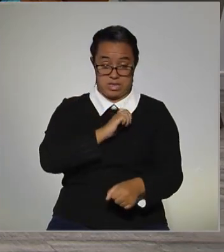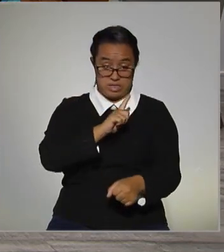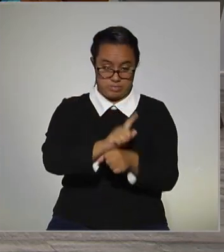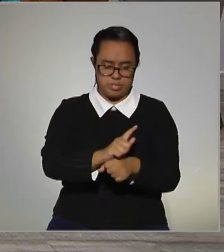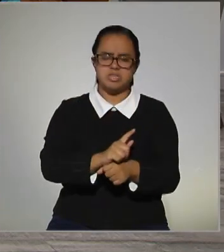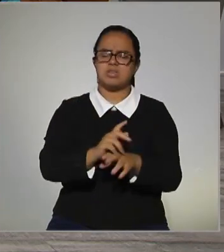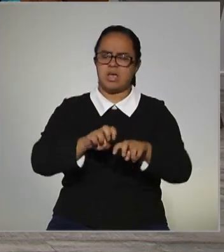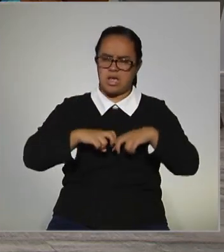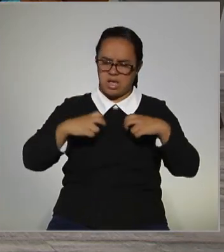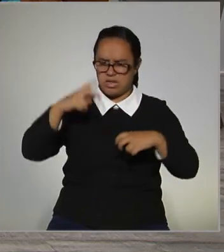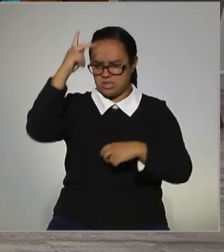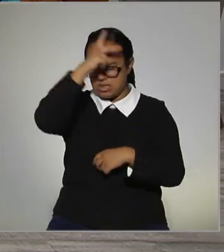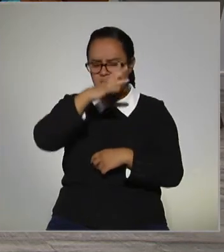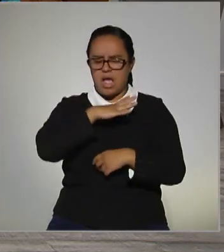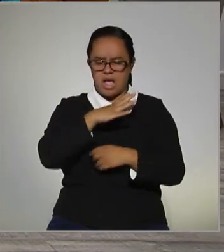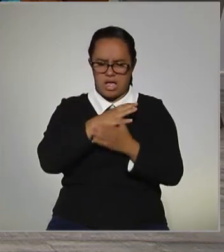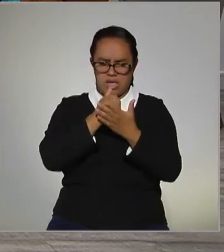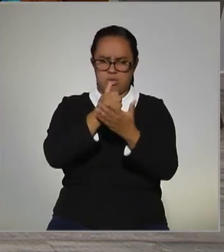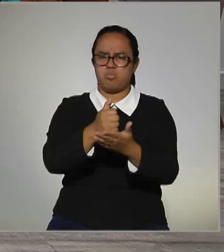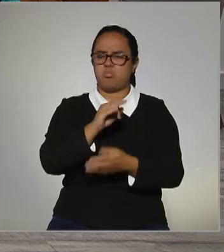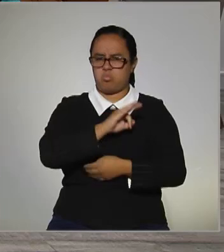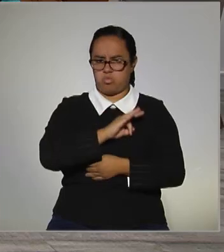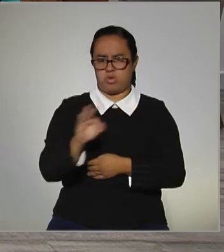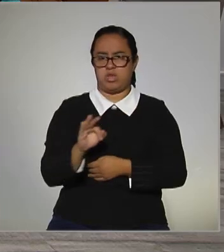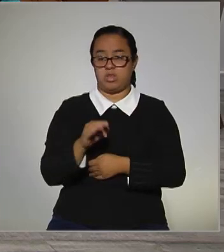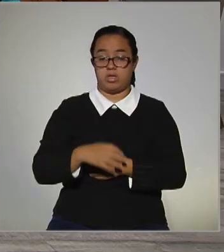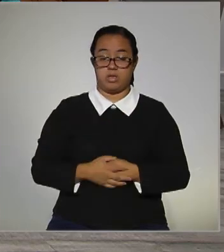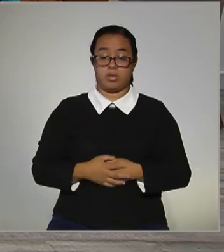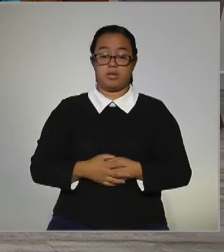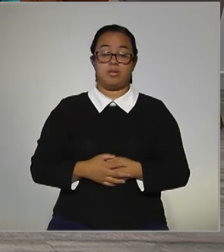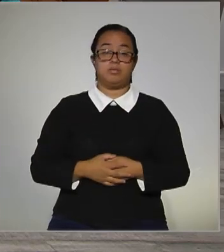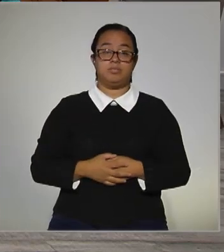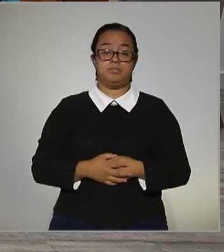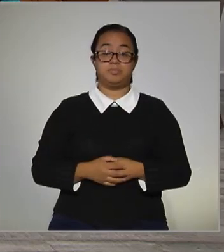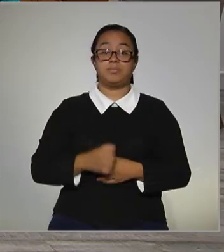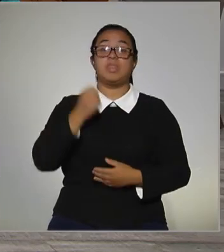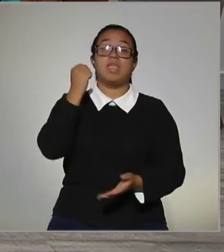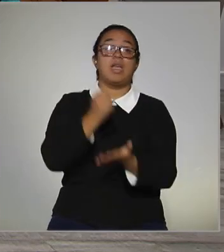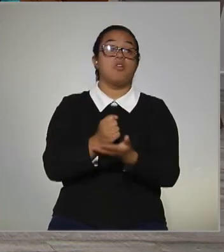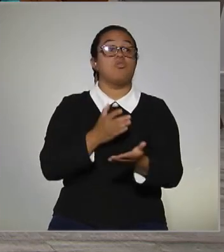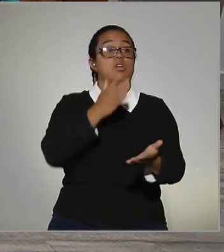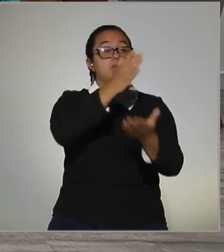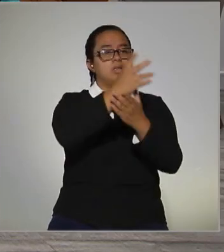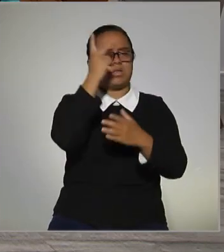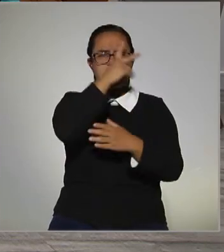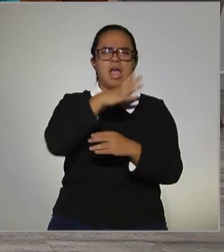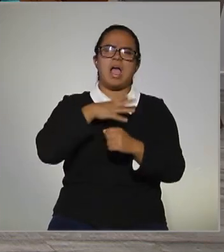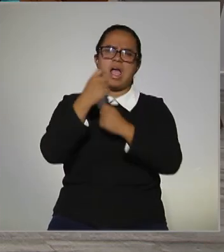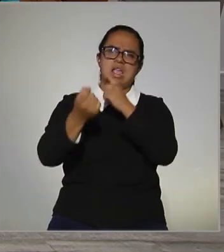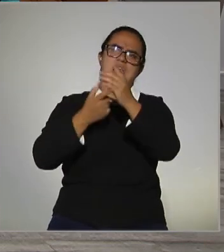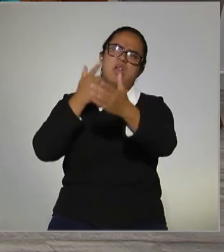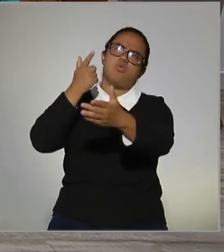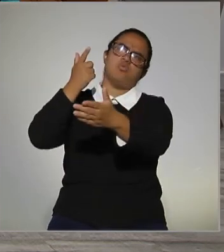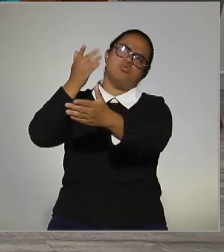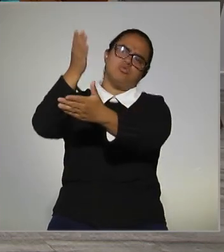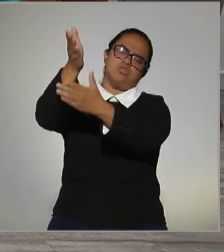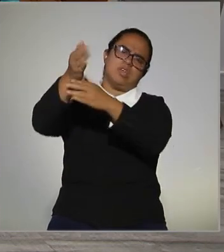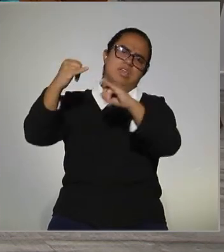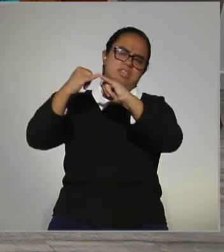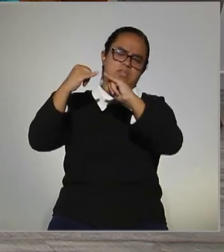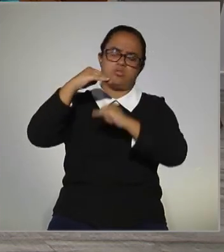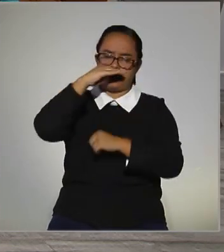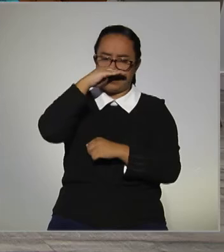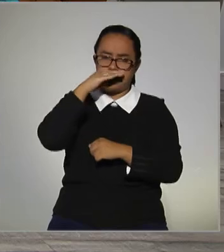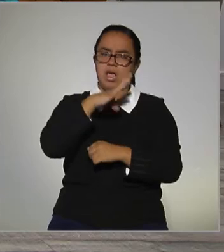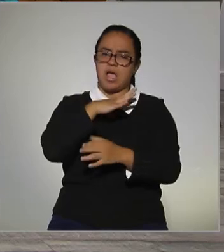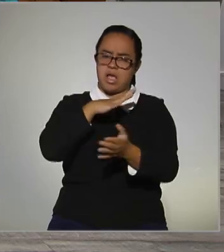pueden ayudar y no necesariamente pues tienes que ir a pagar una consulta. Hay instituciones gratuitas que brindan todo este tipo